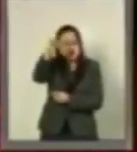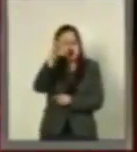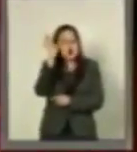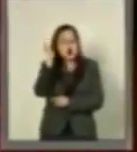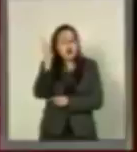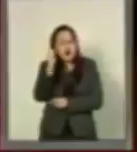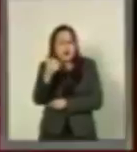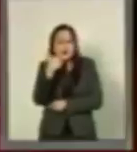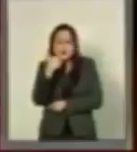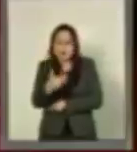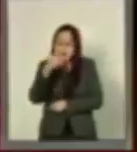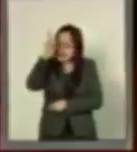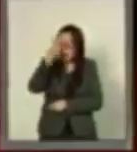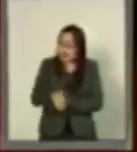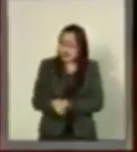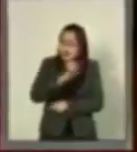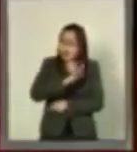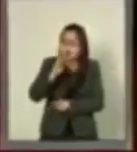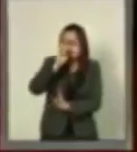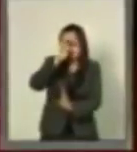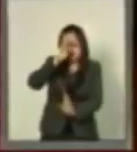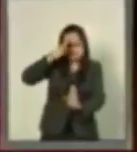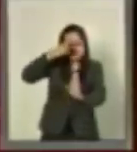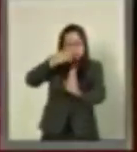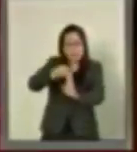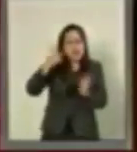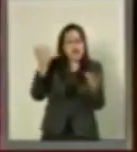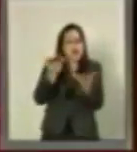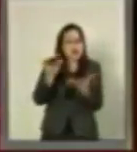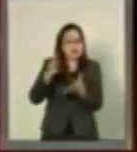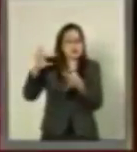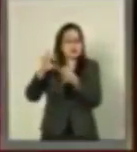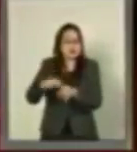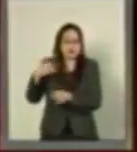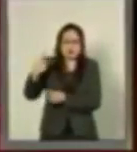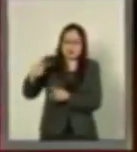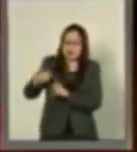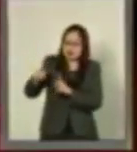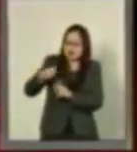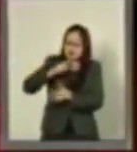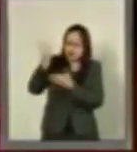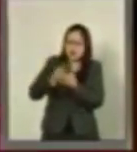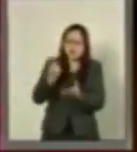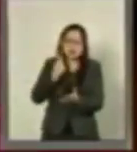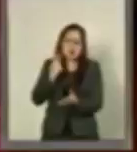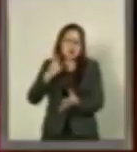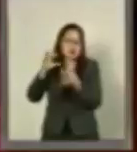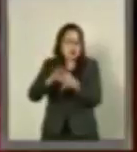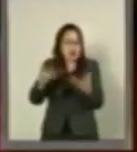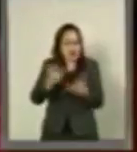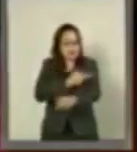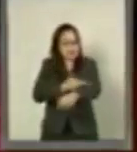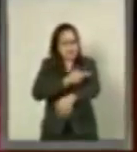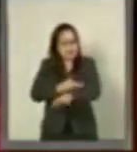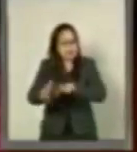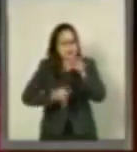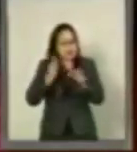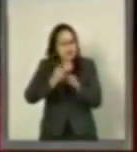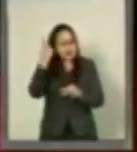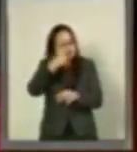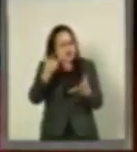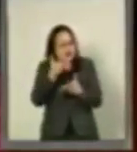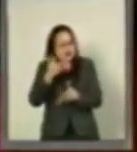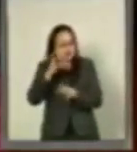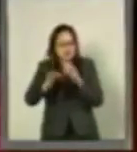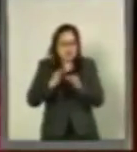que verdaderamente estén orientadas ya las órdenes, las políticas, para que haya un ejercicio